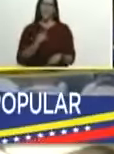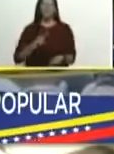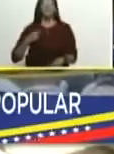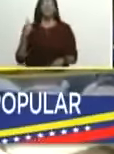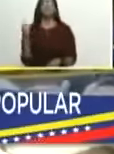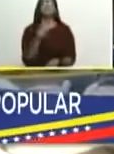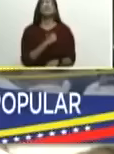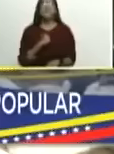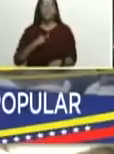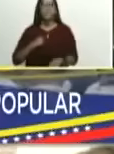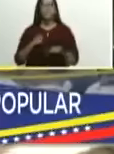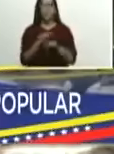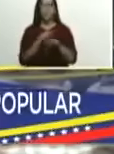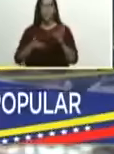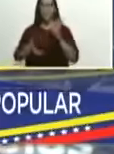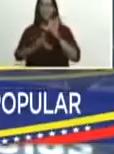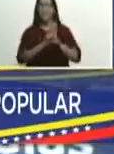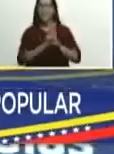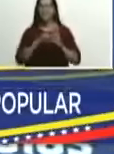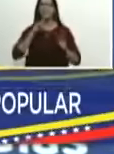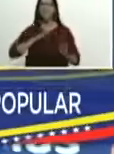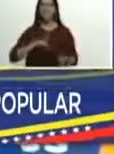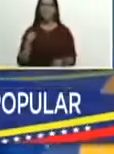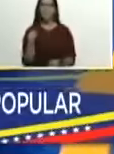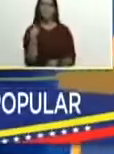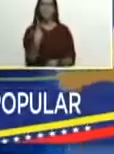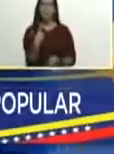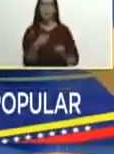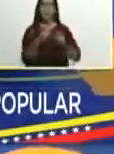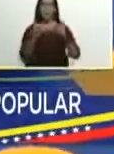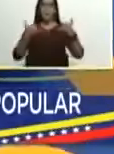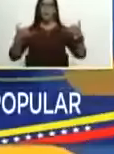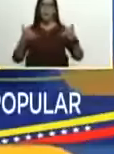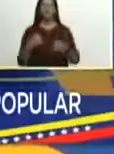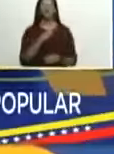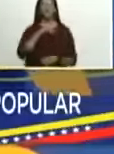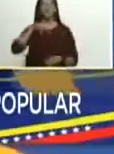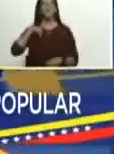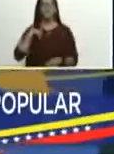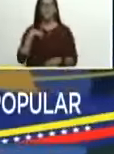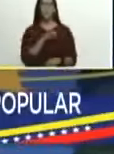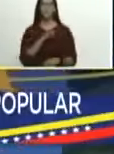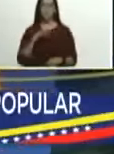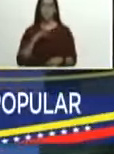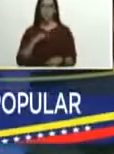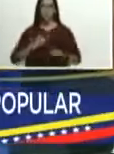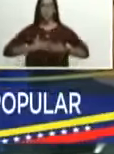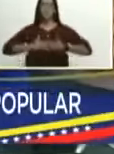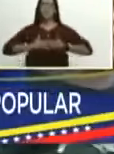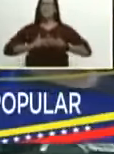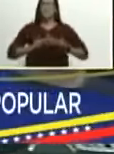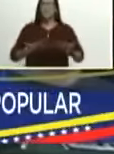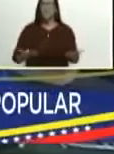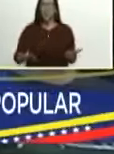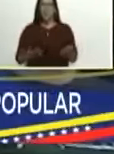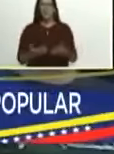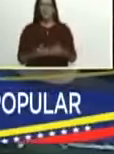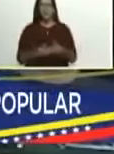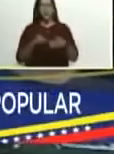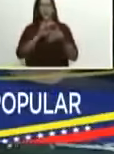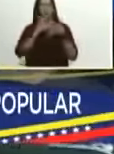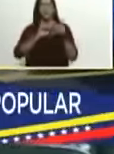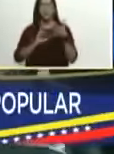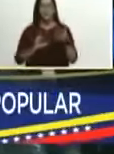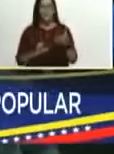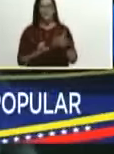somos gobierno y ley y estamos en primera línea, pues nosotros somos los que le damos las